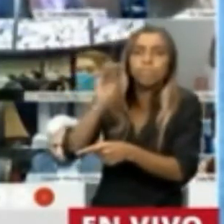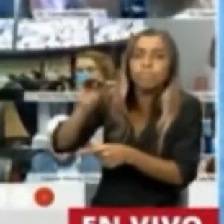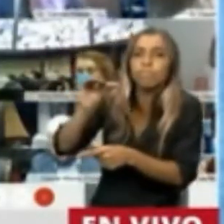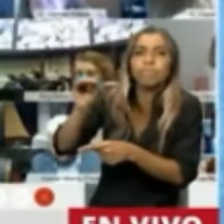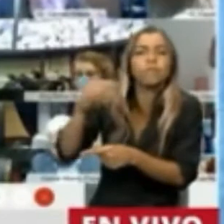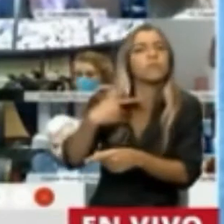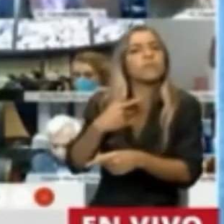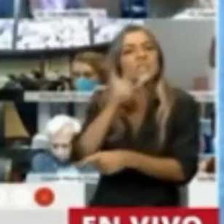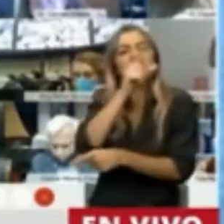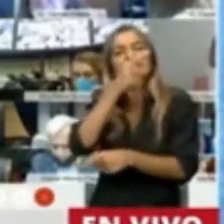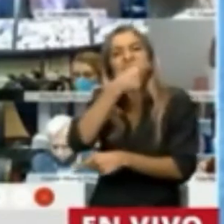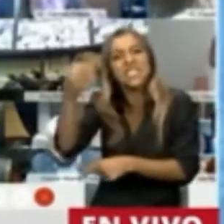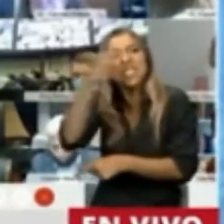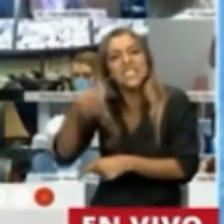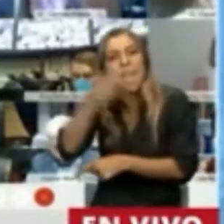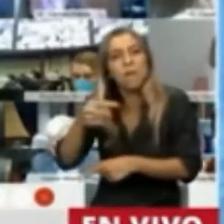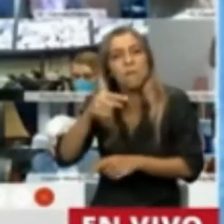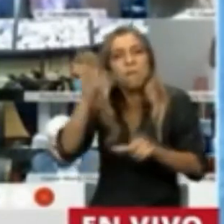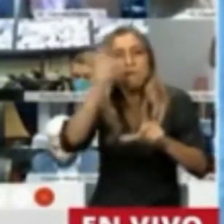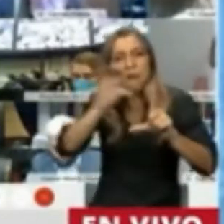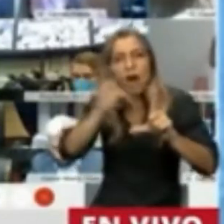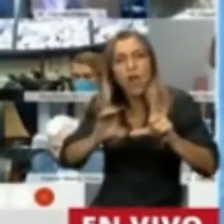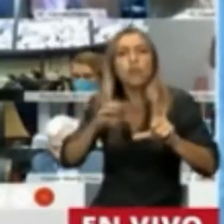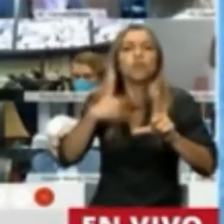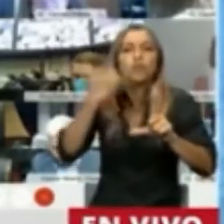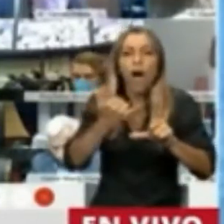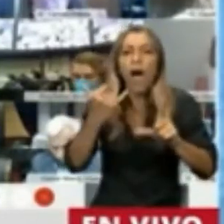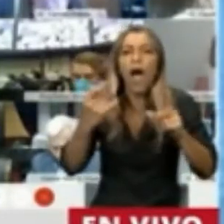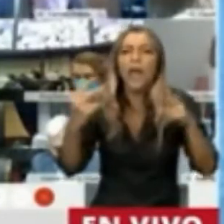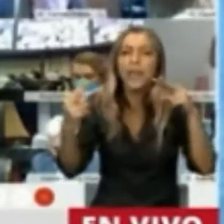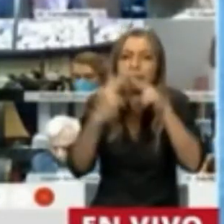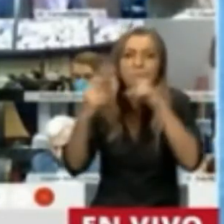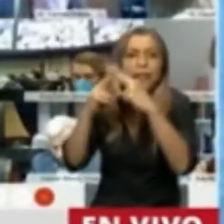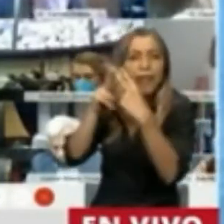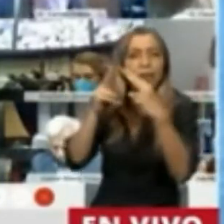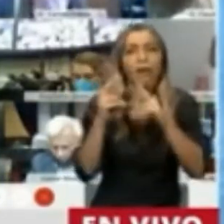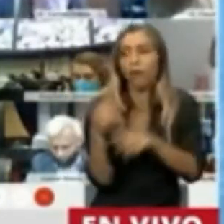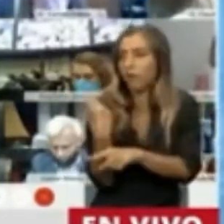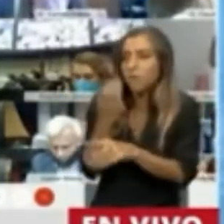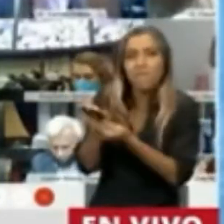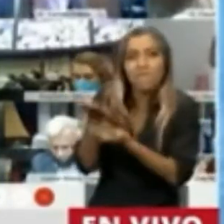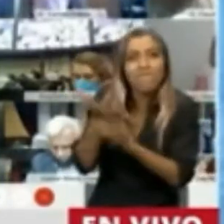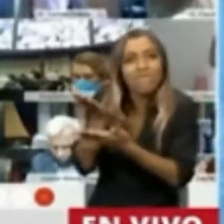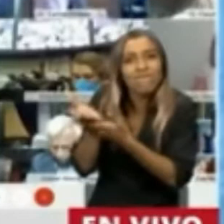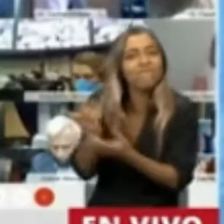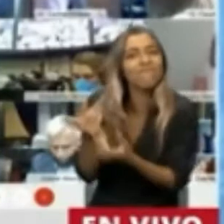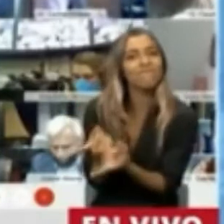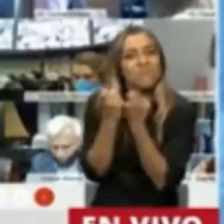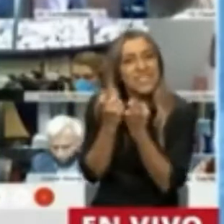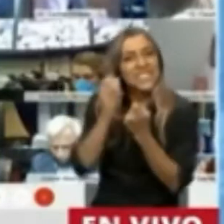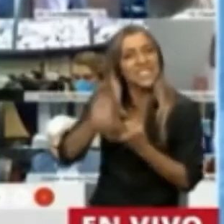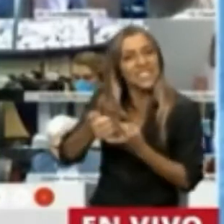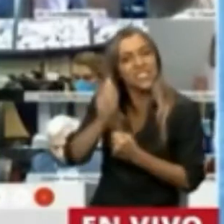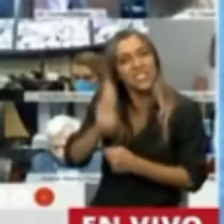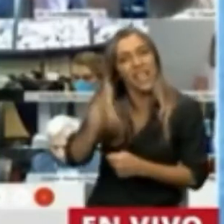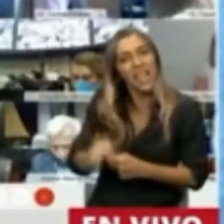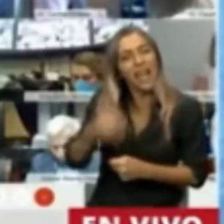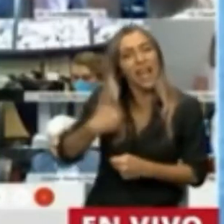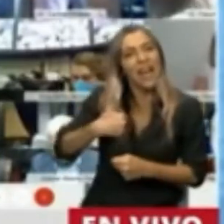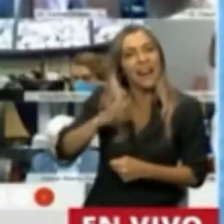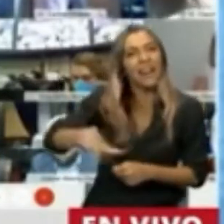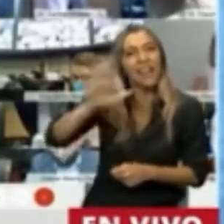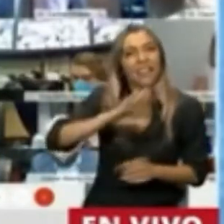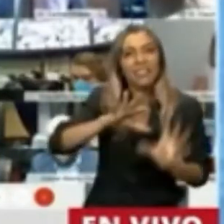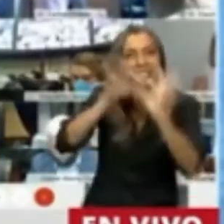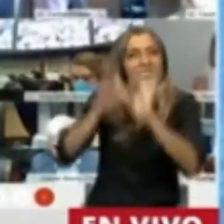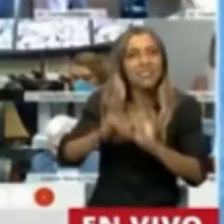en forma virtual. No se les ocurrió hablar que esto necesita una resolución de nivel nacional, consensuada.